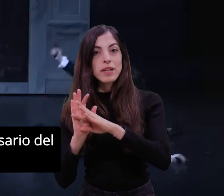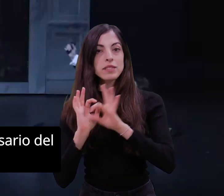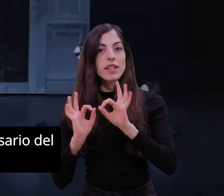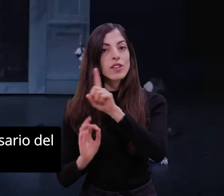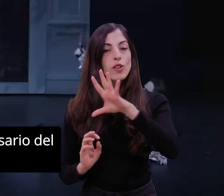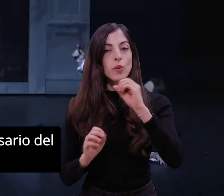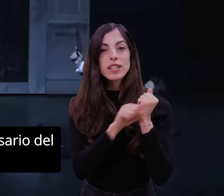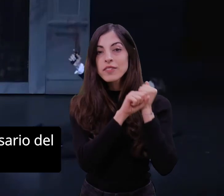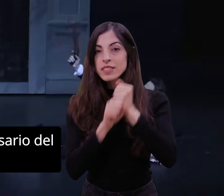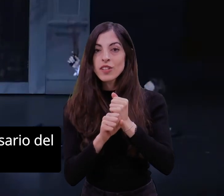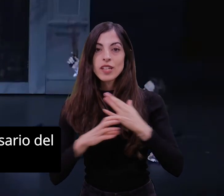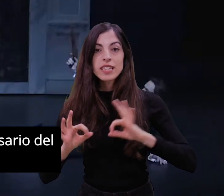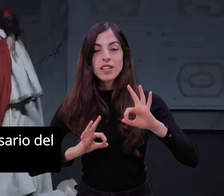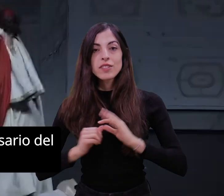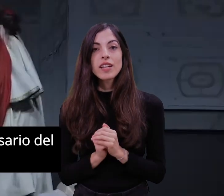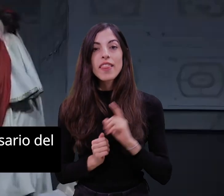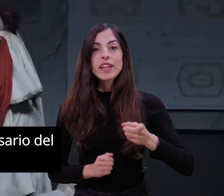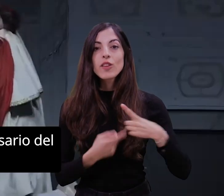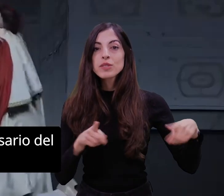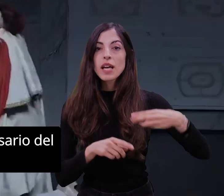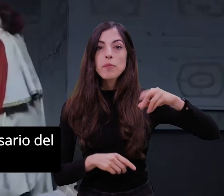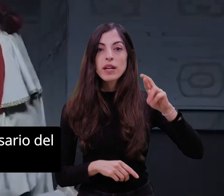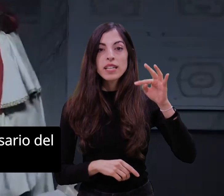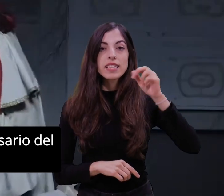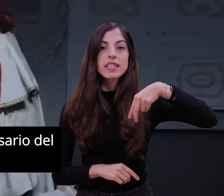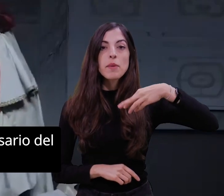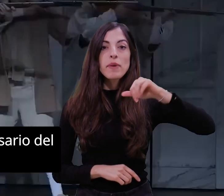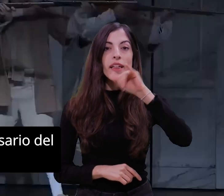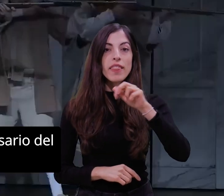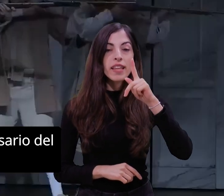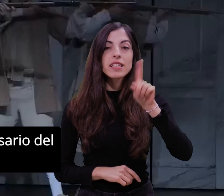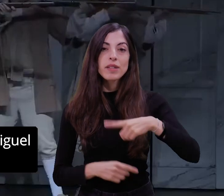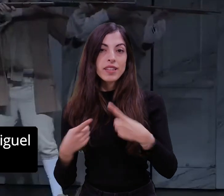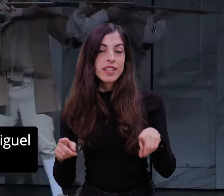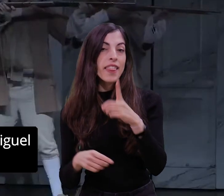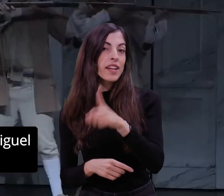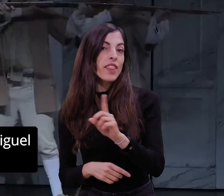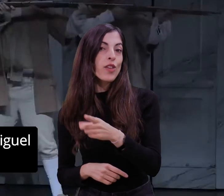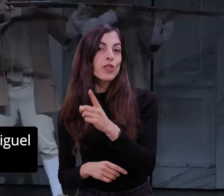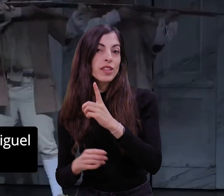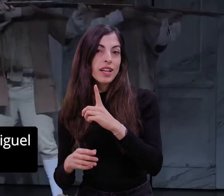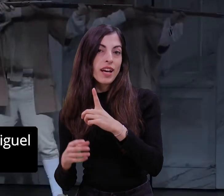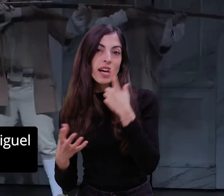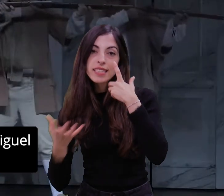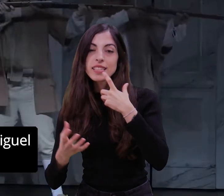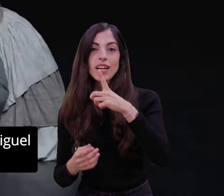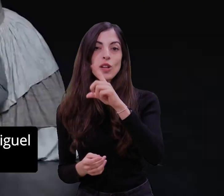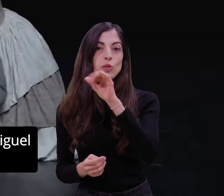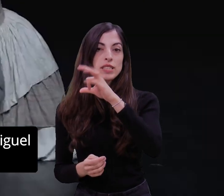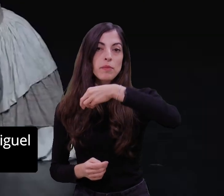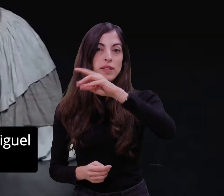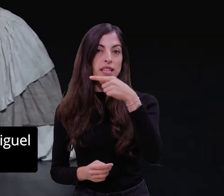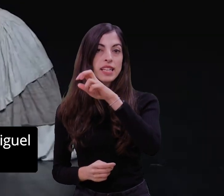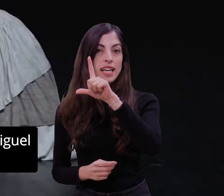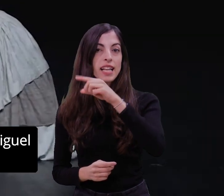de la programación por el 150 aniversario del Gran Teatro, con la dirección musical de Martín Macic y la dirección artística